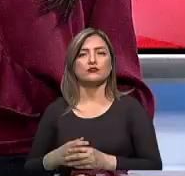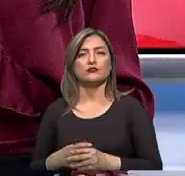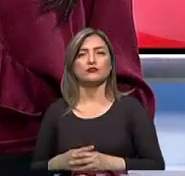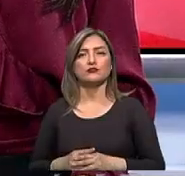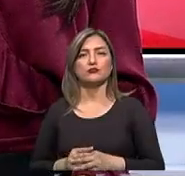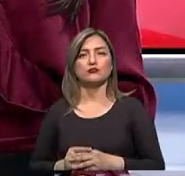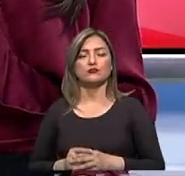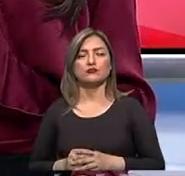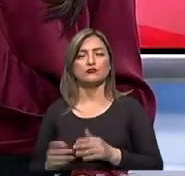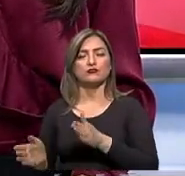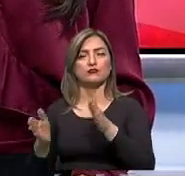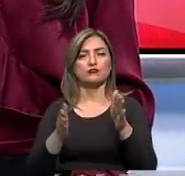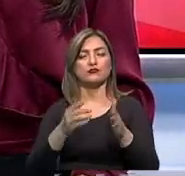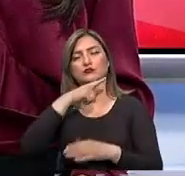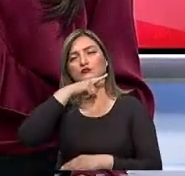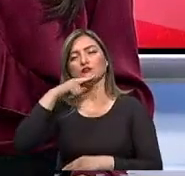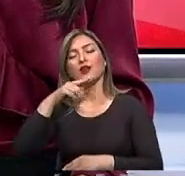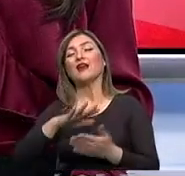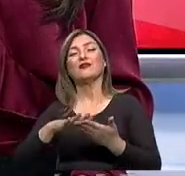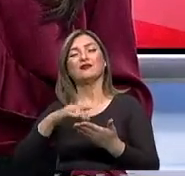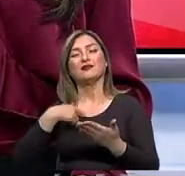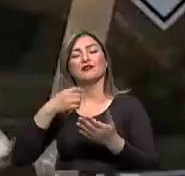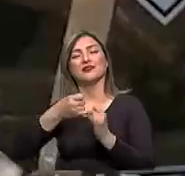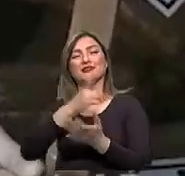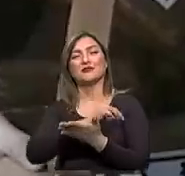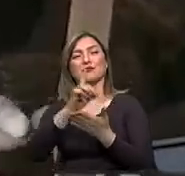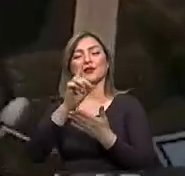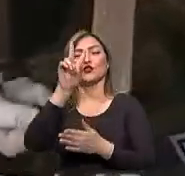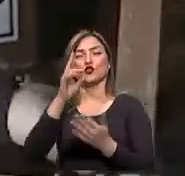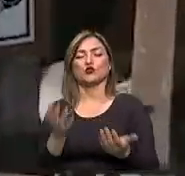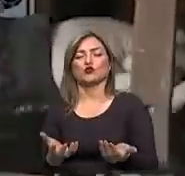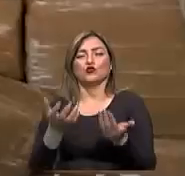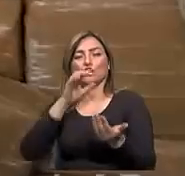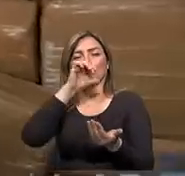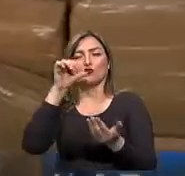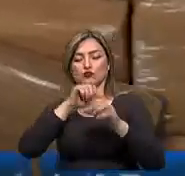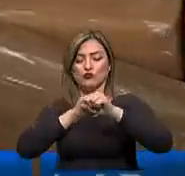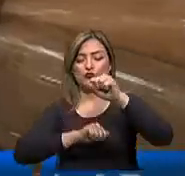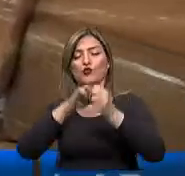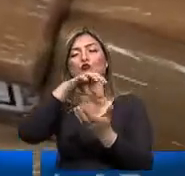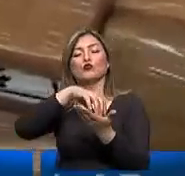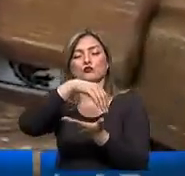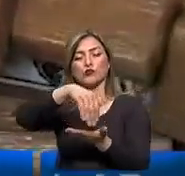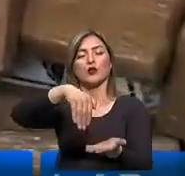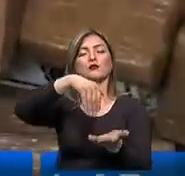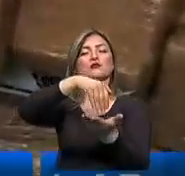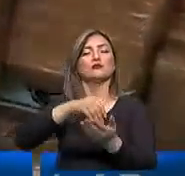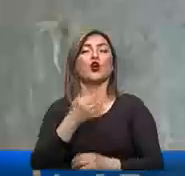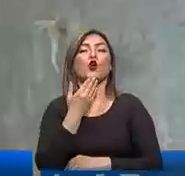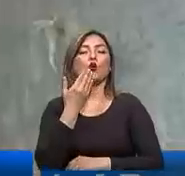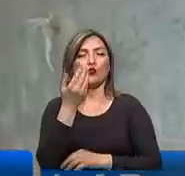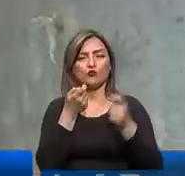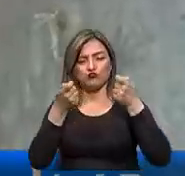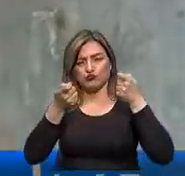horas. Durante este fin de semana, 2 toneladas de cocaína se decomisaron en la provincia de Manabí mediante